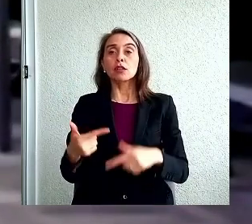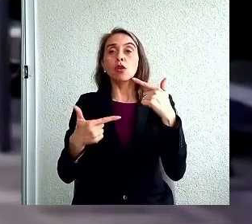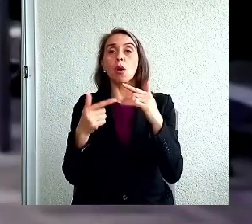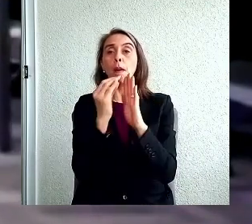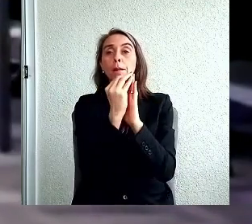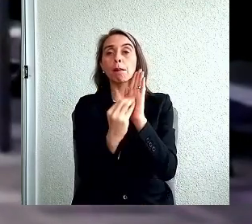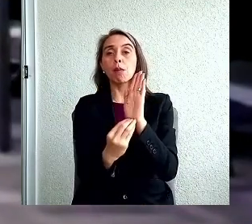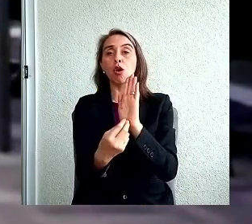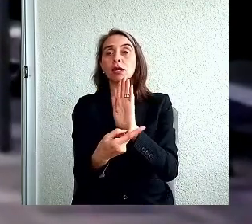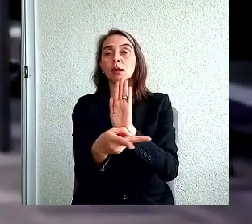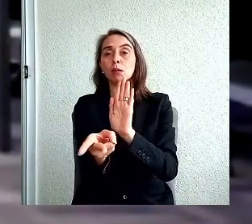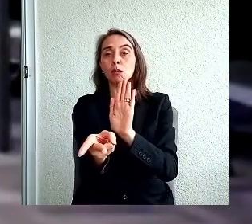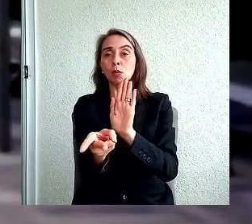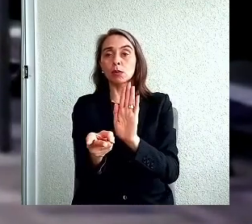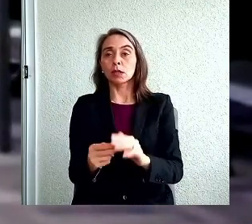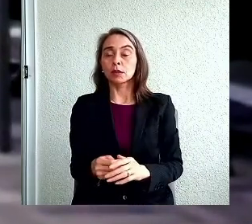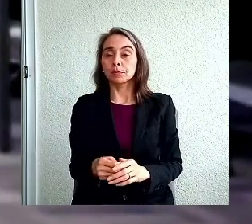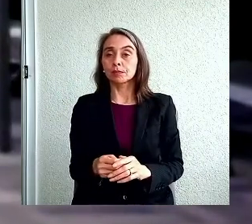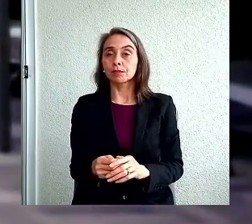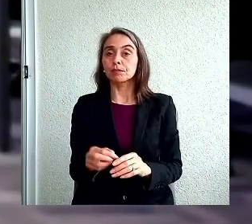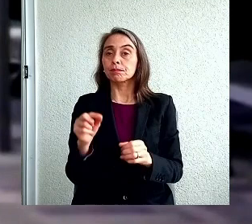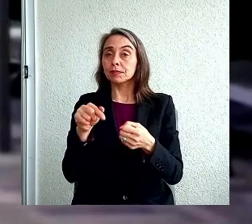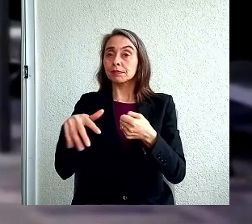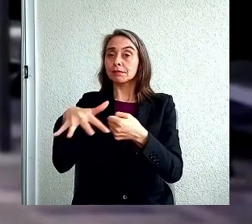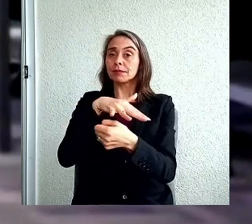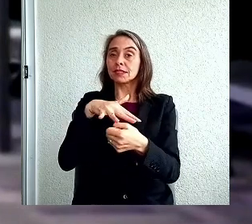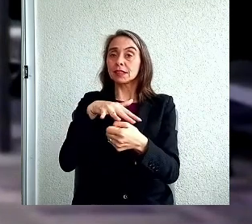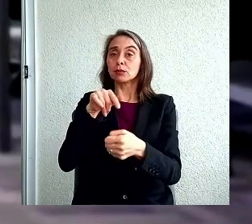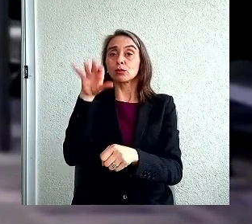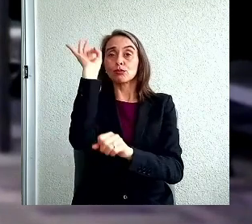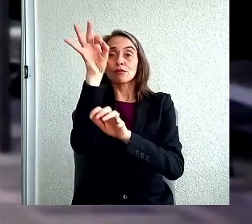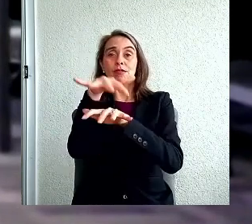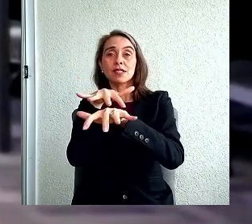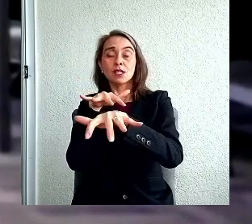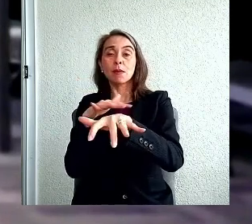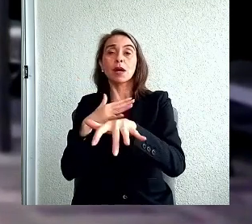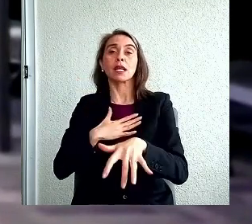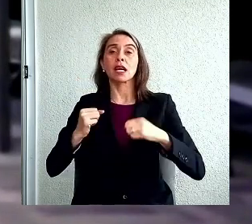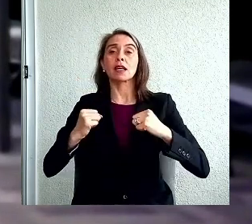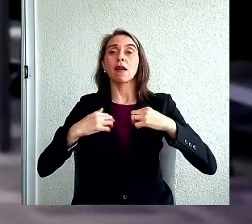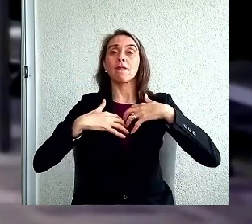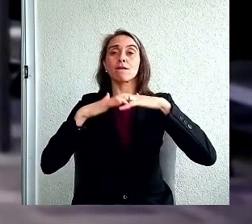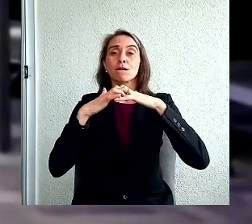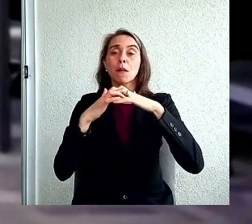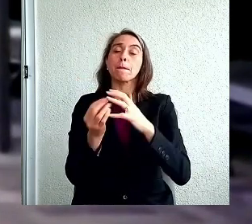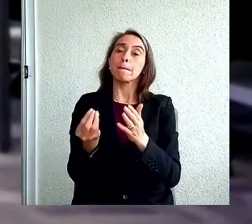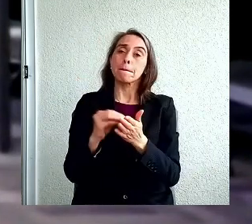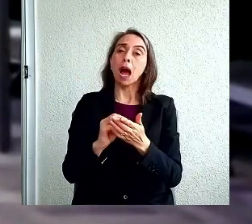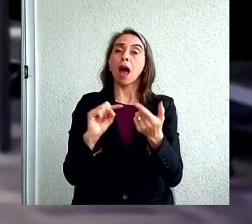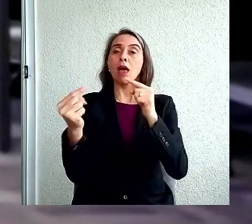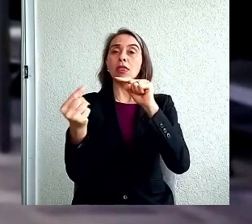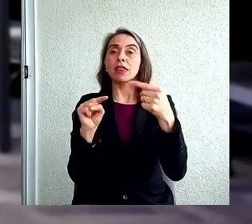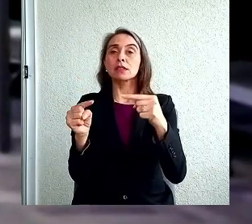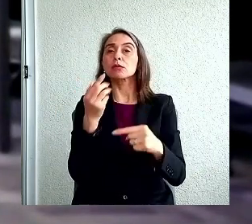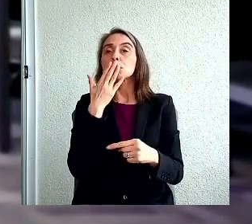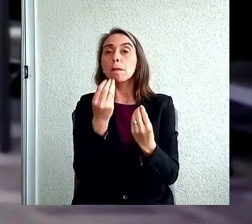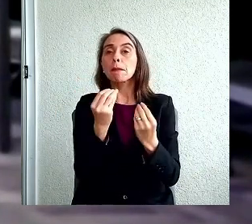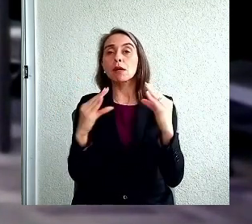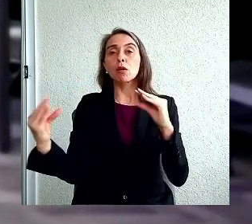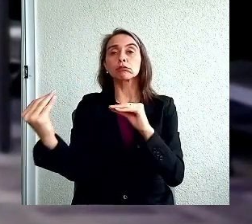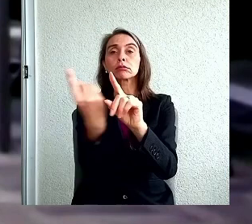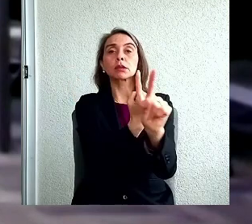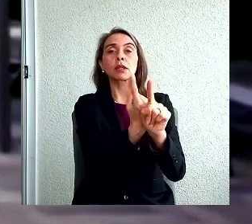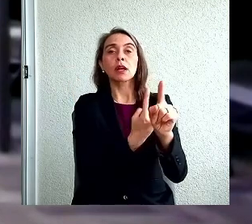este contexto, este seminario busca fortalecer la discusión y también enriquecer el diálogo abierto respecto a estas